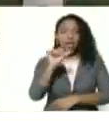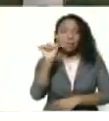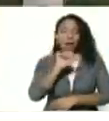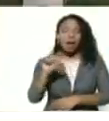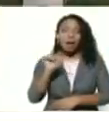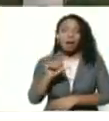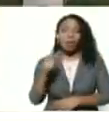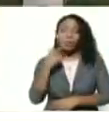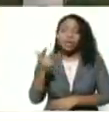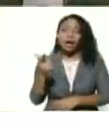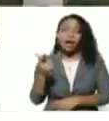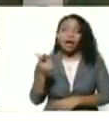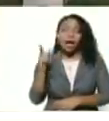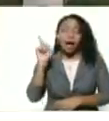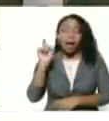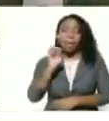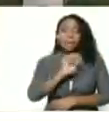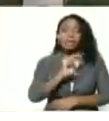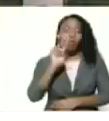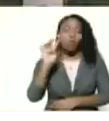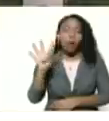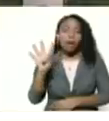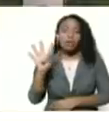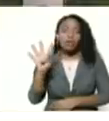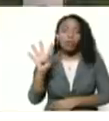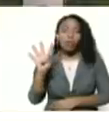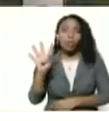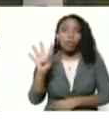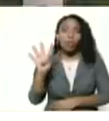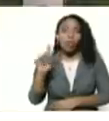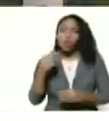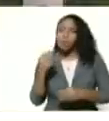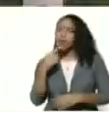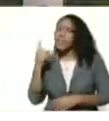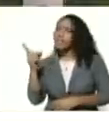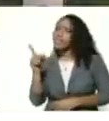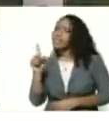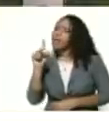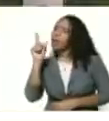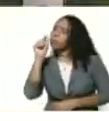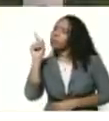llaman por ahí, 24, ¿cómo es que le dicen, Ernesto?